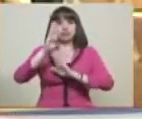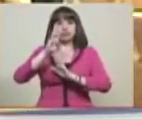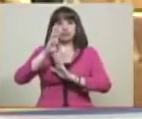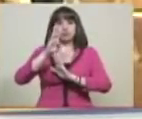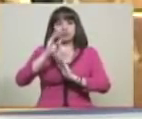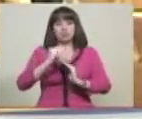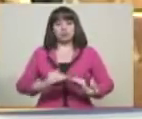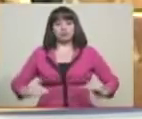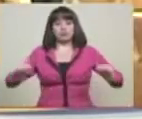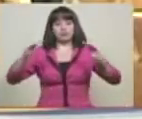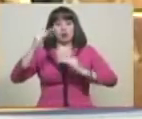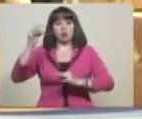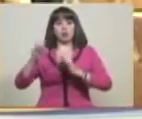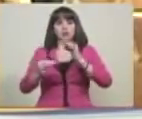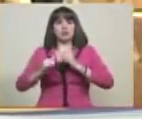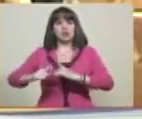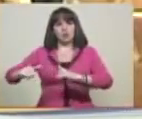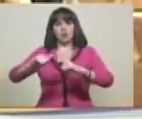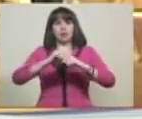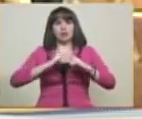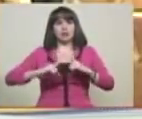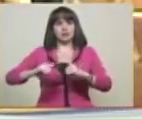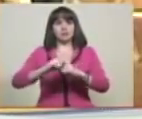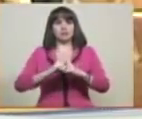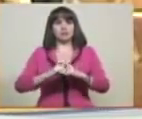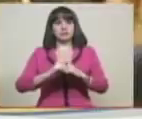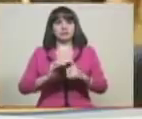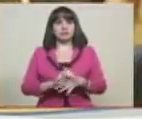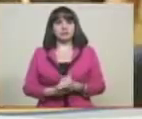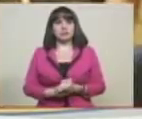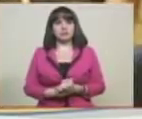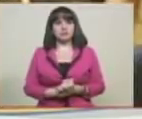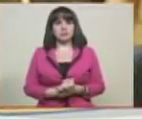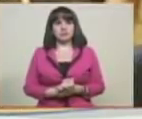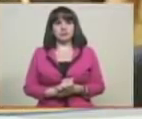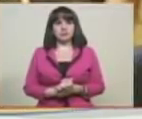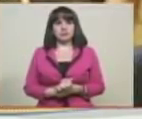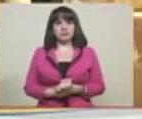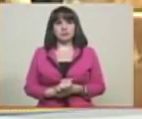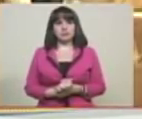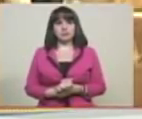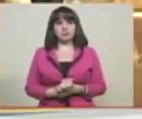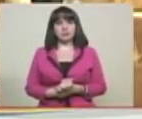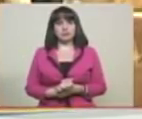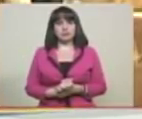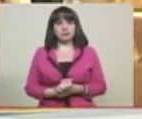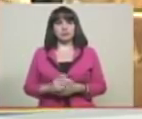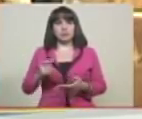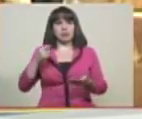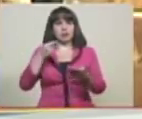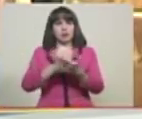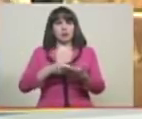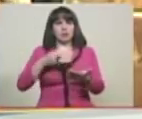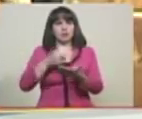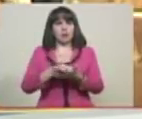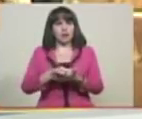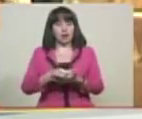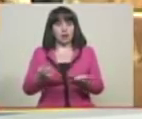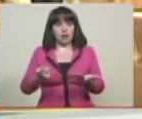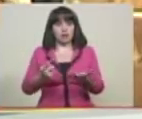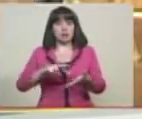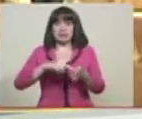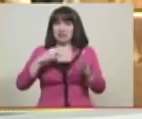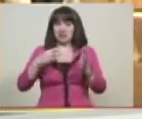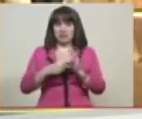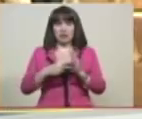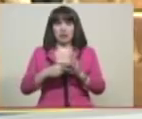crecimiento con justicia, con igualdad, con distribución de la renta, con distribución de la riqueza nacional. Compañeros, los